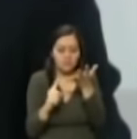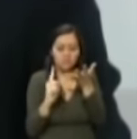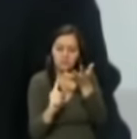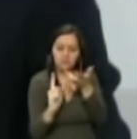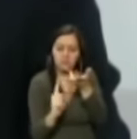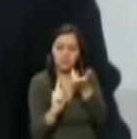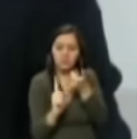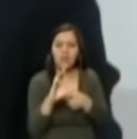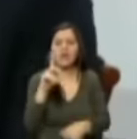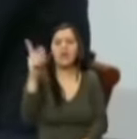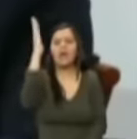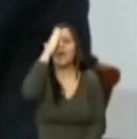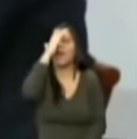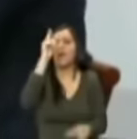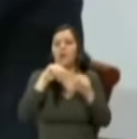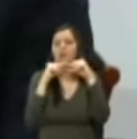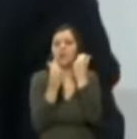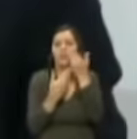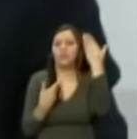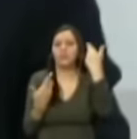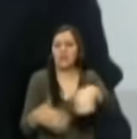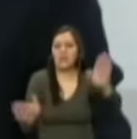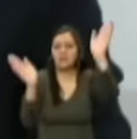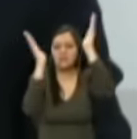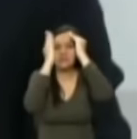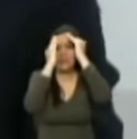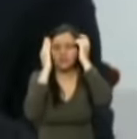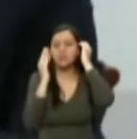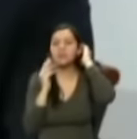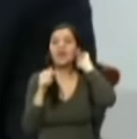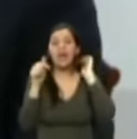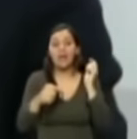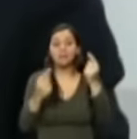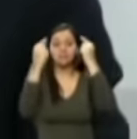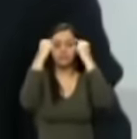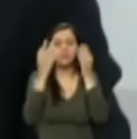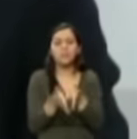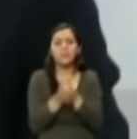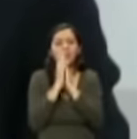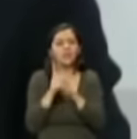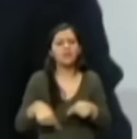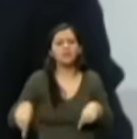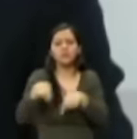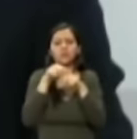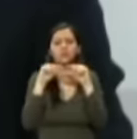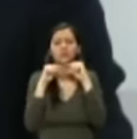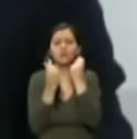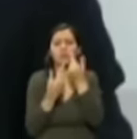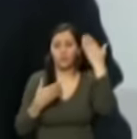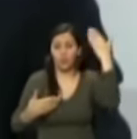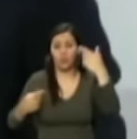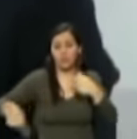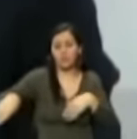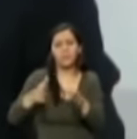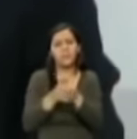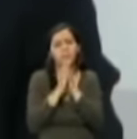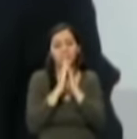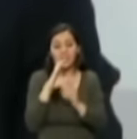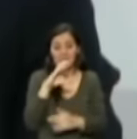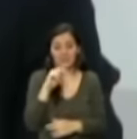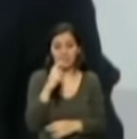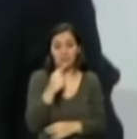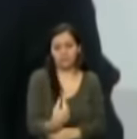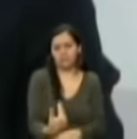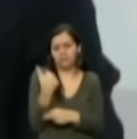adelante dentro del Consejo Nacional Electoral. Así es que, en ese sentido, uno de los pedidos de las propias organizaciones políticas, acogido por el Consejo